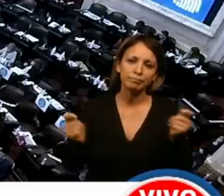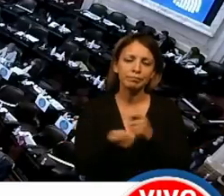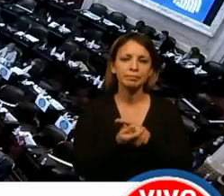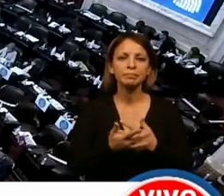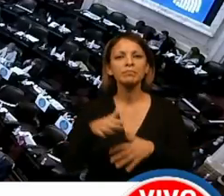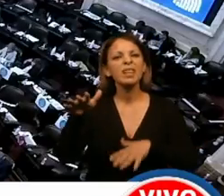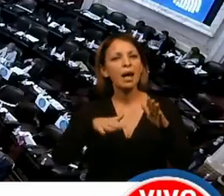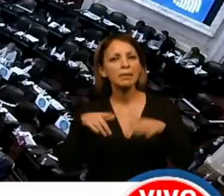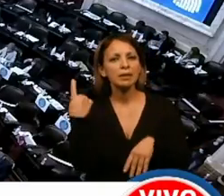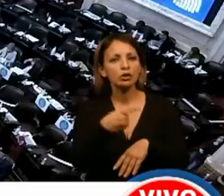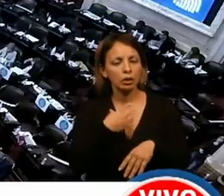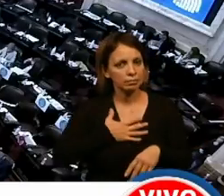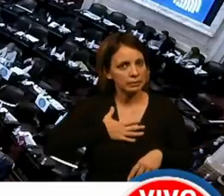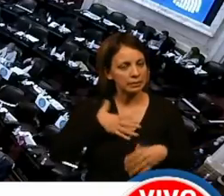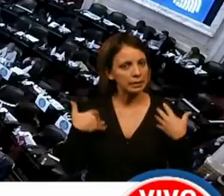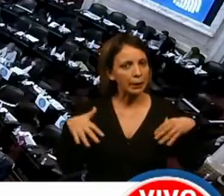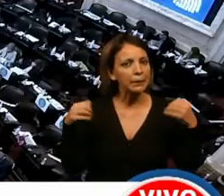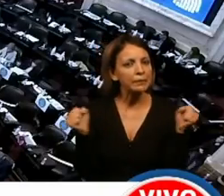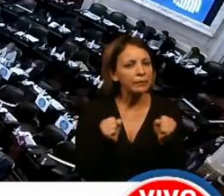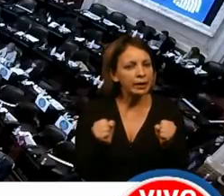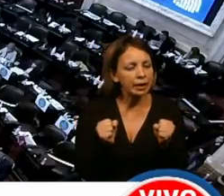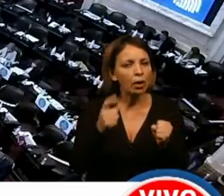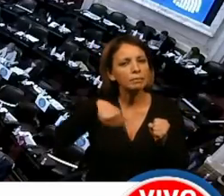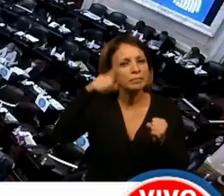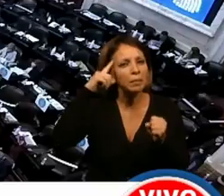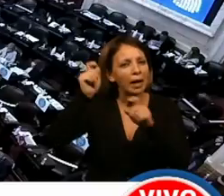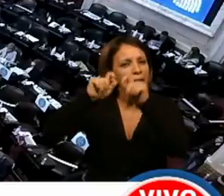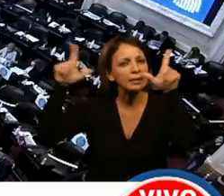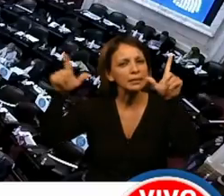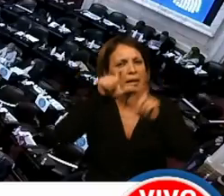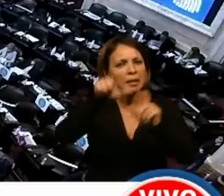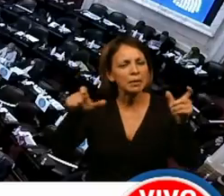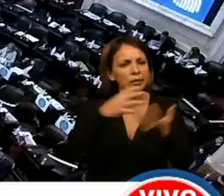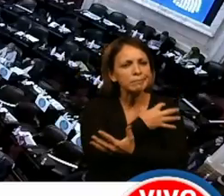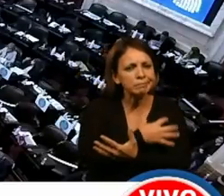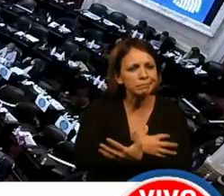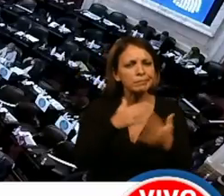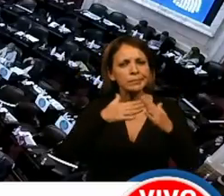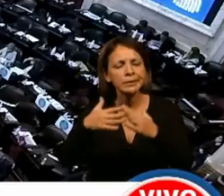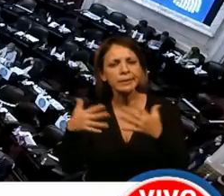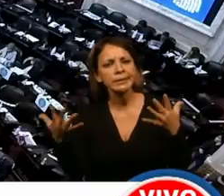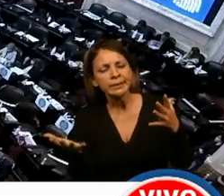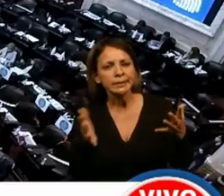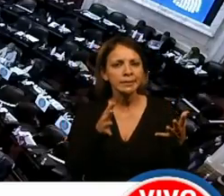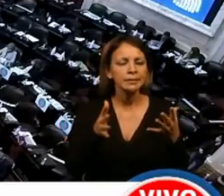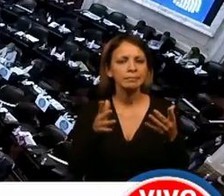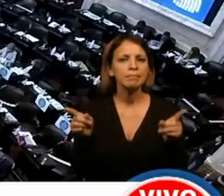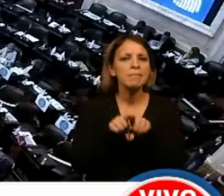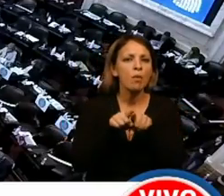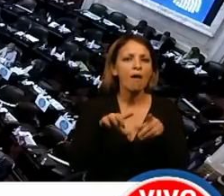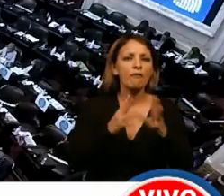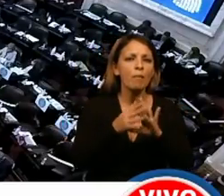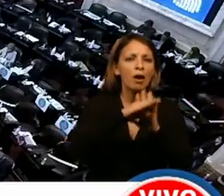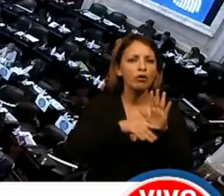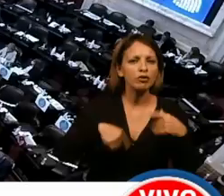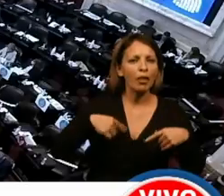pasamos frío imagínense la gente que no tiene los recursos y las posibilidades que a veces nosotros tenemos en